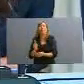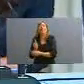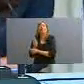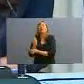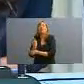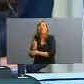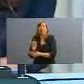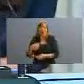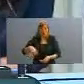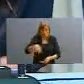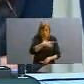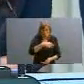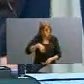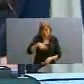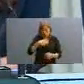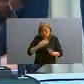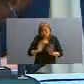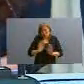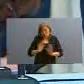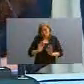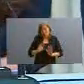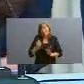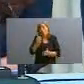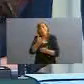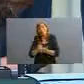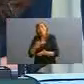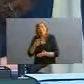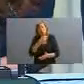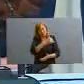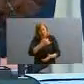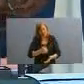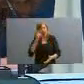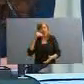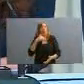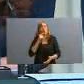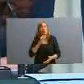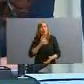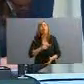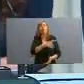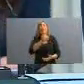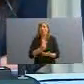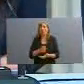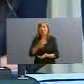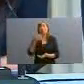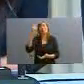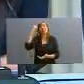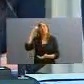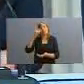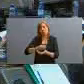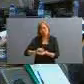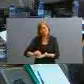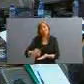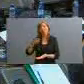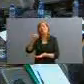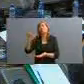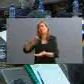representantes, por nosotros, por ustedes, yo soy un representante del Ejecutivo también, representantes de los senadores, de los